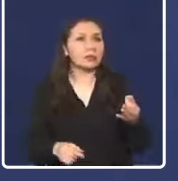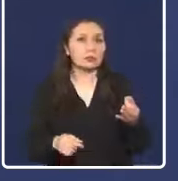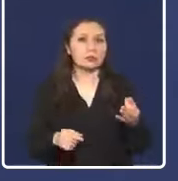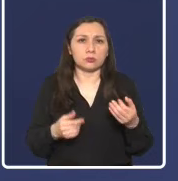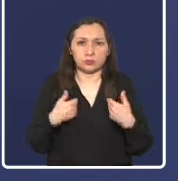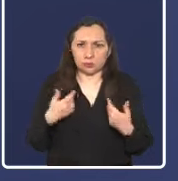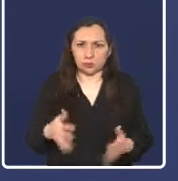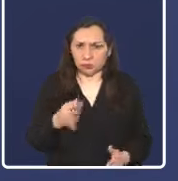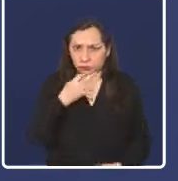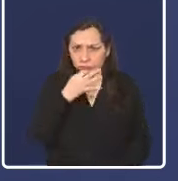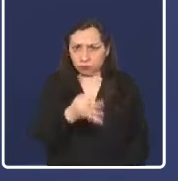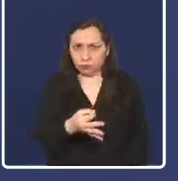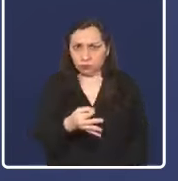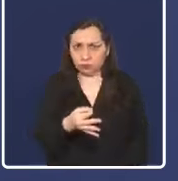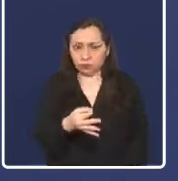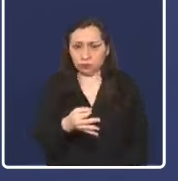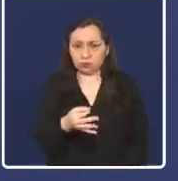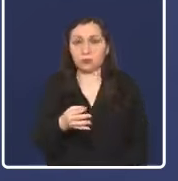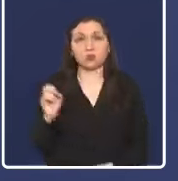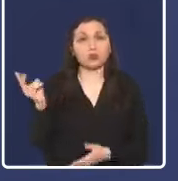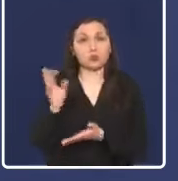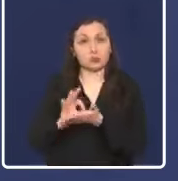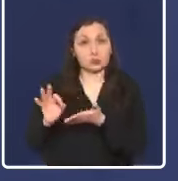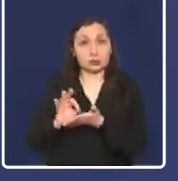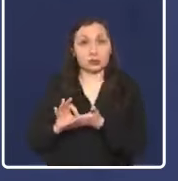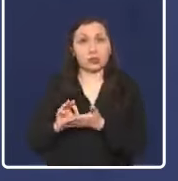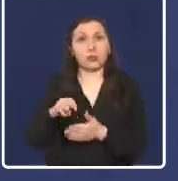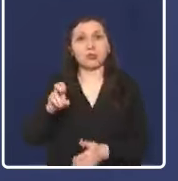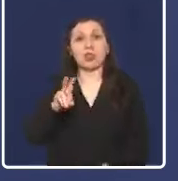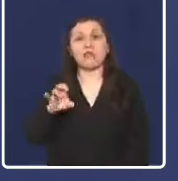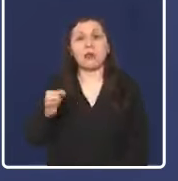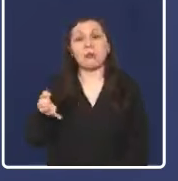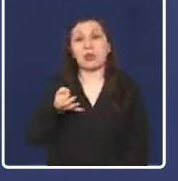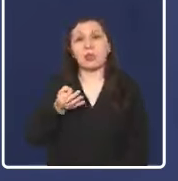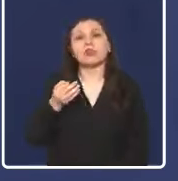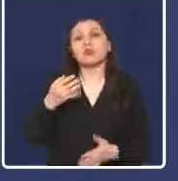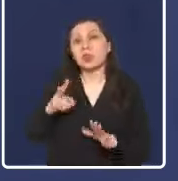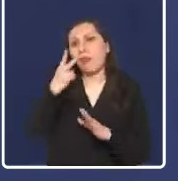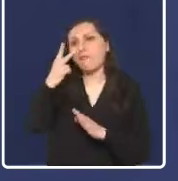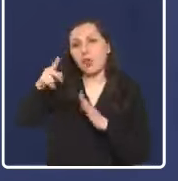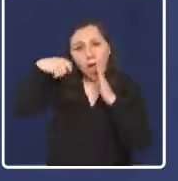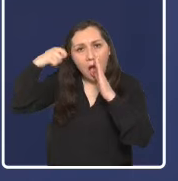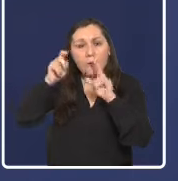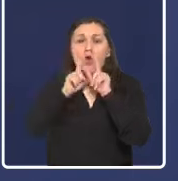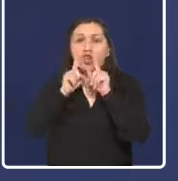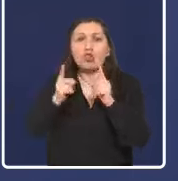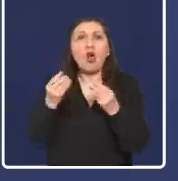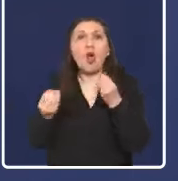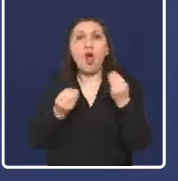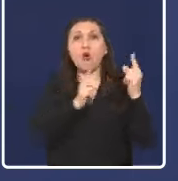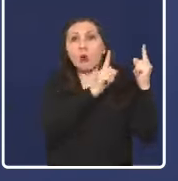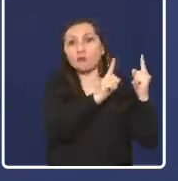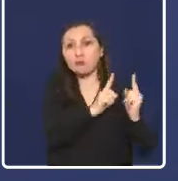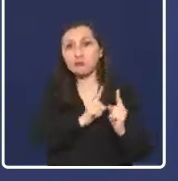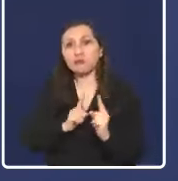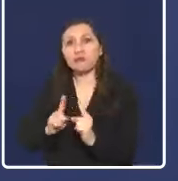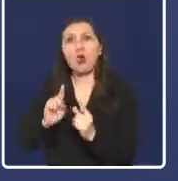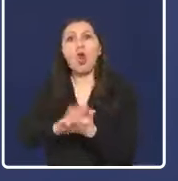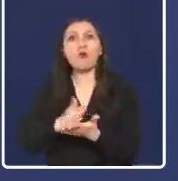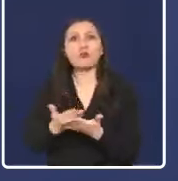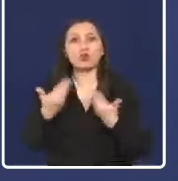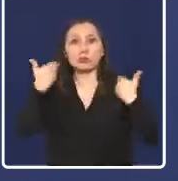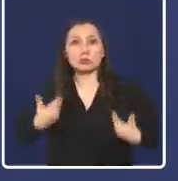pero si se los dije yo, que el subsecretario Monsalve me contó que había visto las cámaras del hotel para ver en qué condiciones habían entrado al